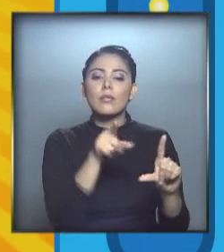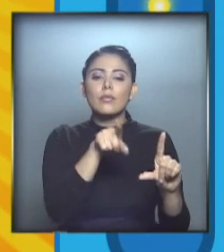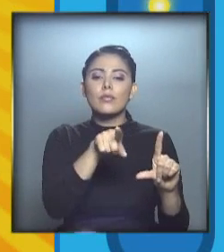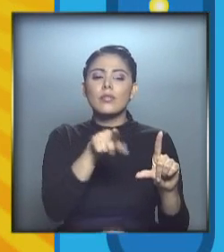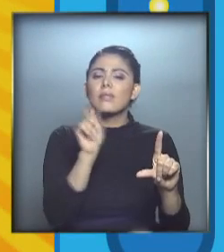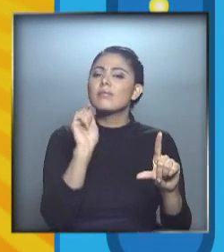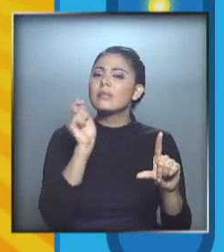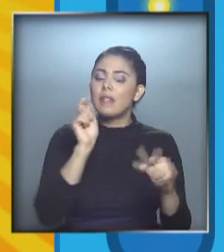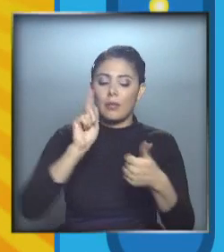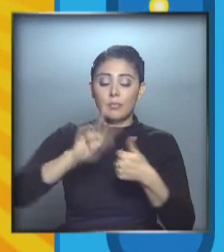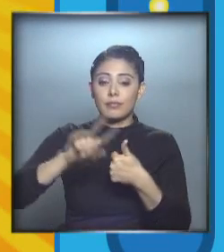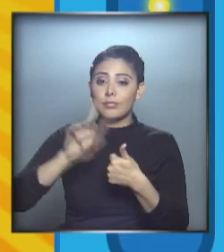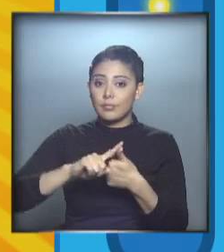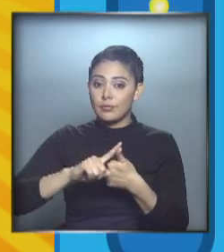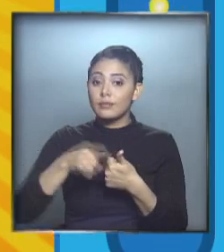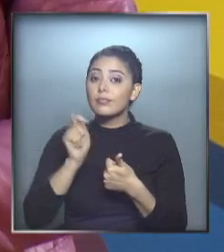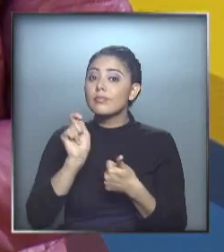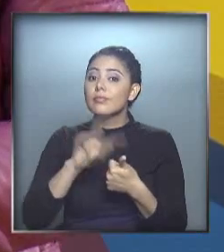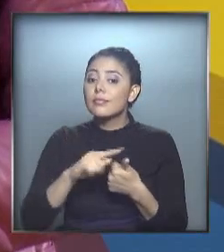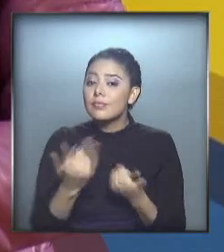A ver, las opciones son...